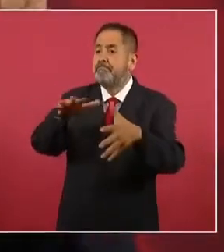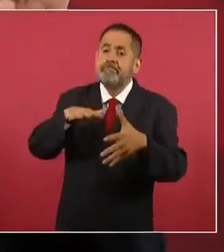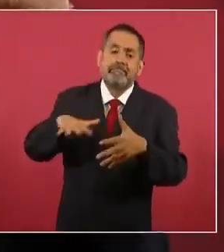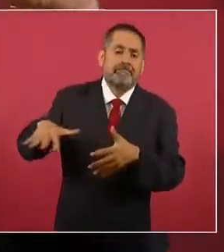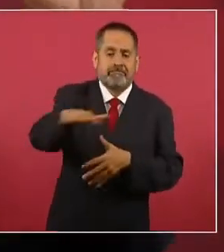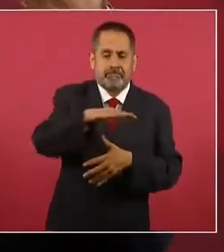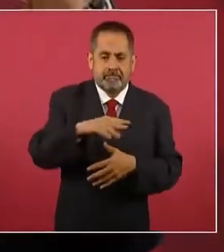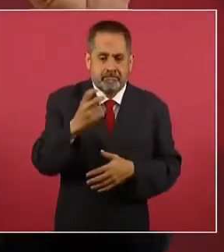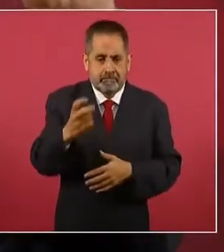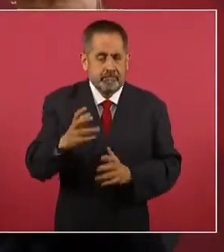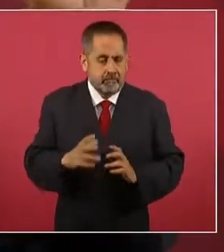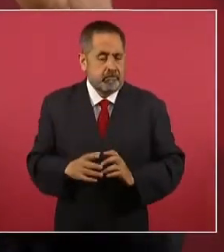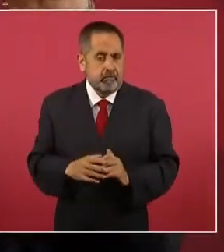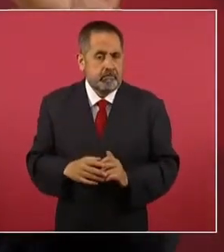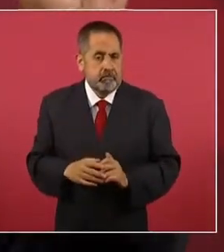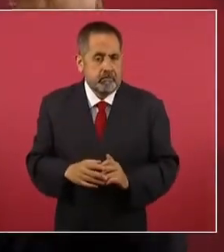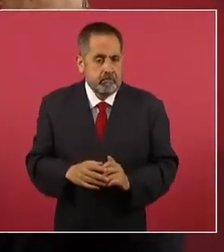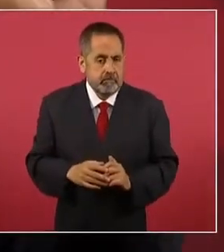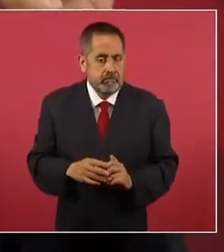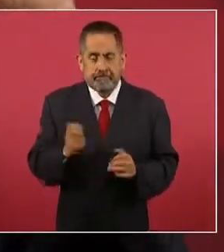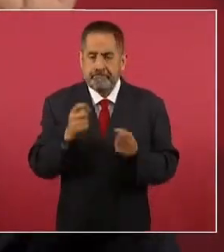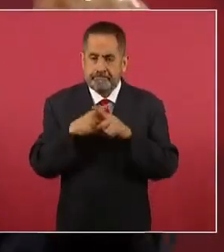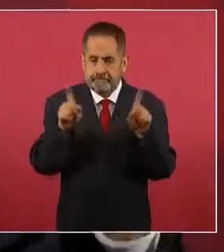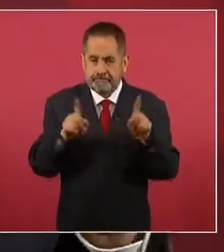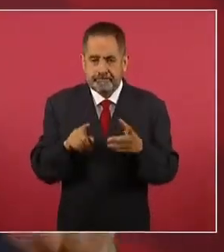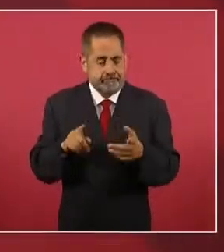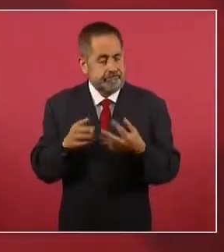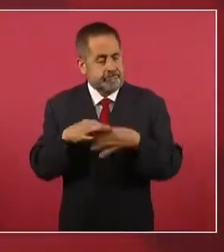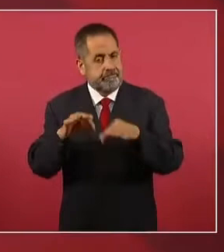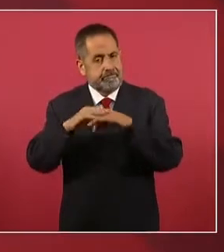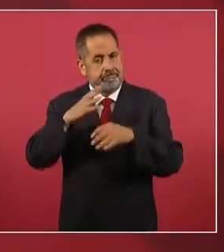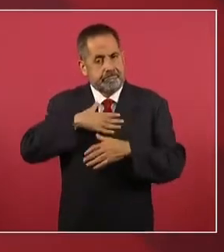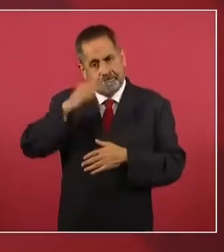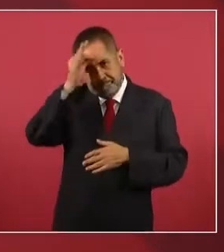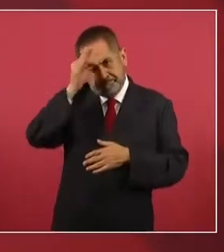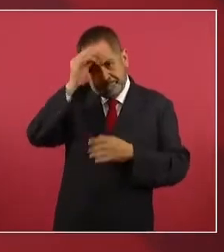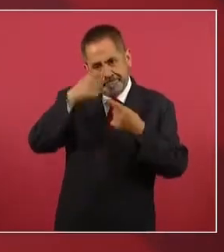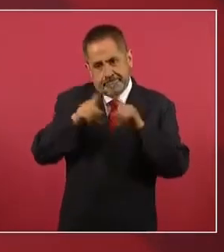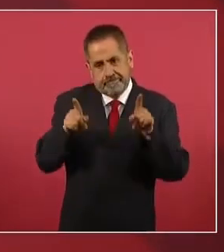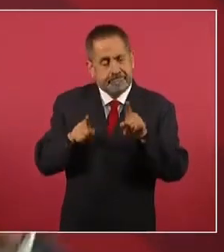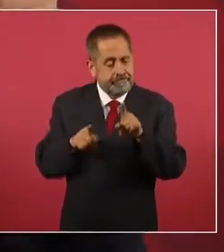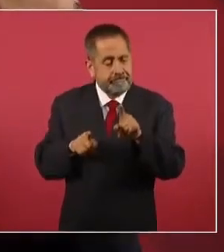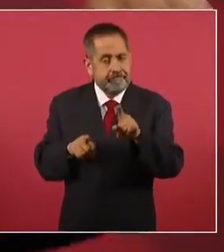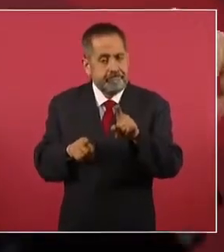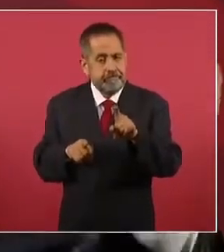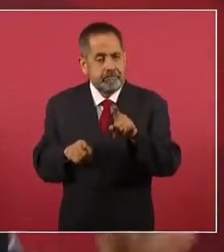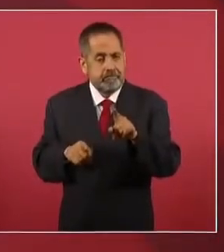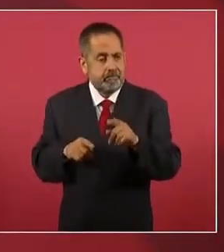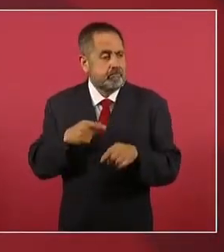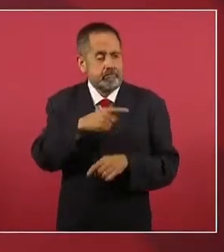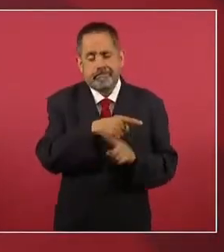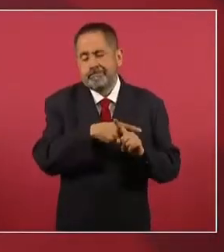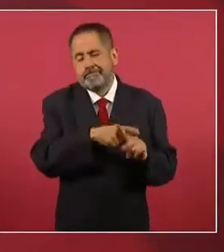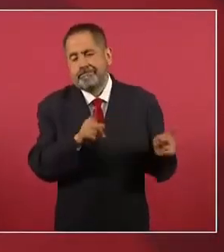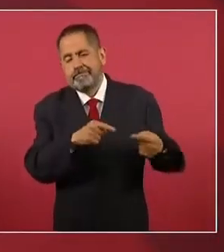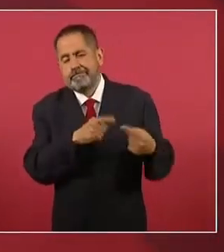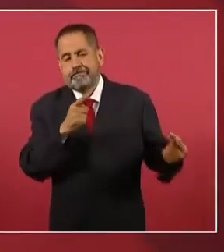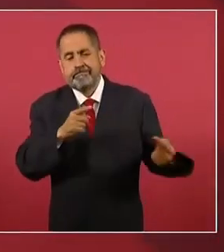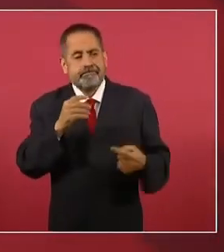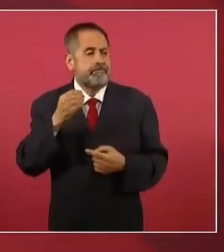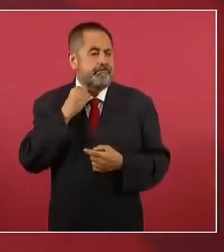Esa es también una diferencia de fondo con los abogados.